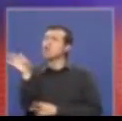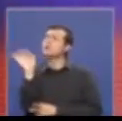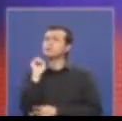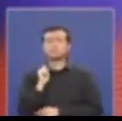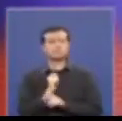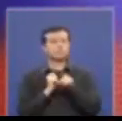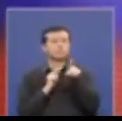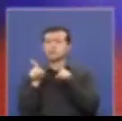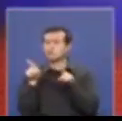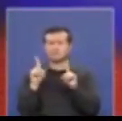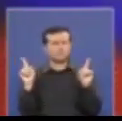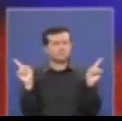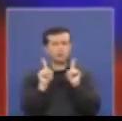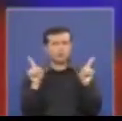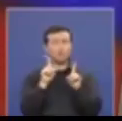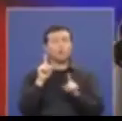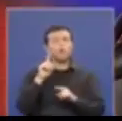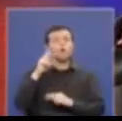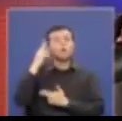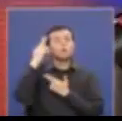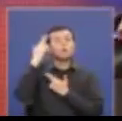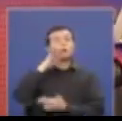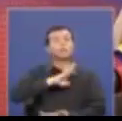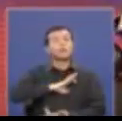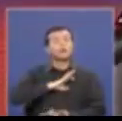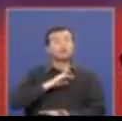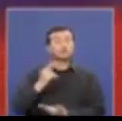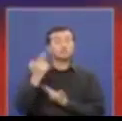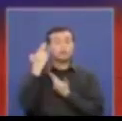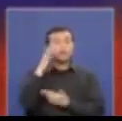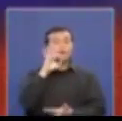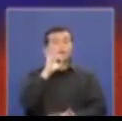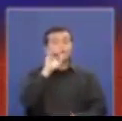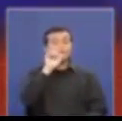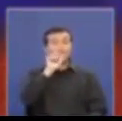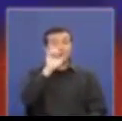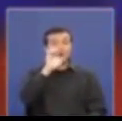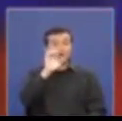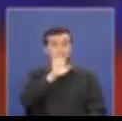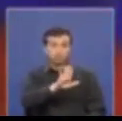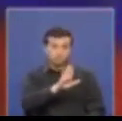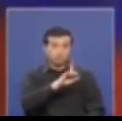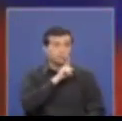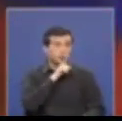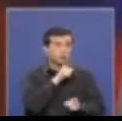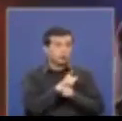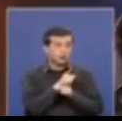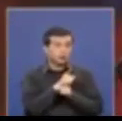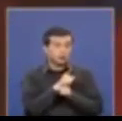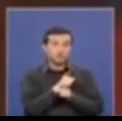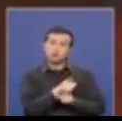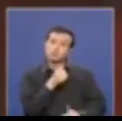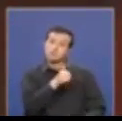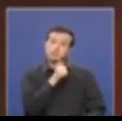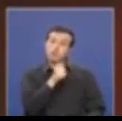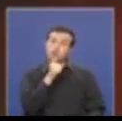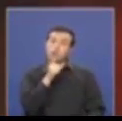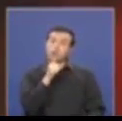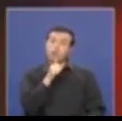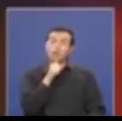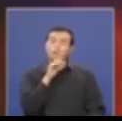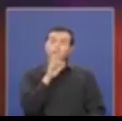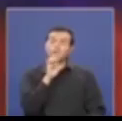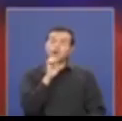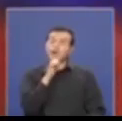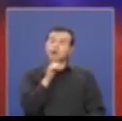propia FAE, ¿no? Son los técnicos de la FAE, los pilotos de la FAE. Entonces debo suponer que los pilotos de la FAE son suicidas, que